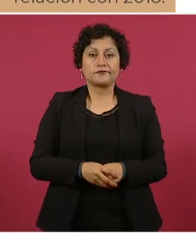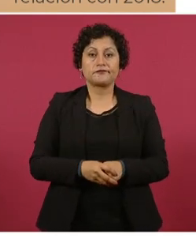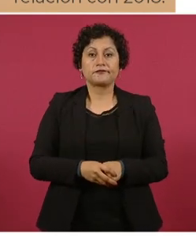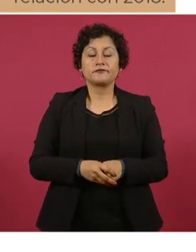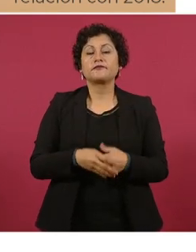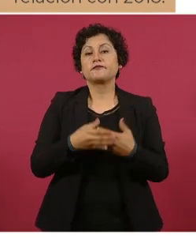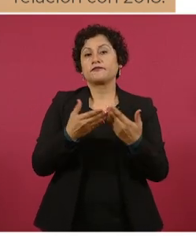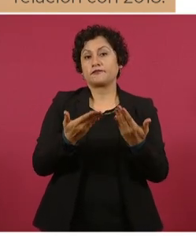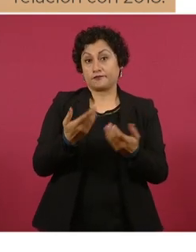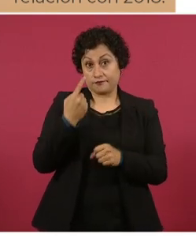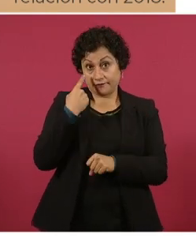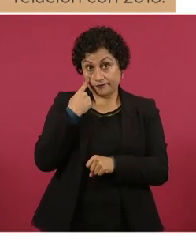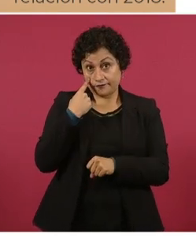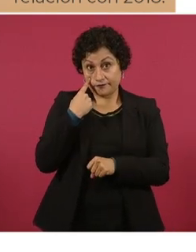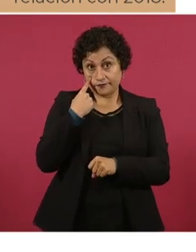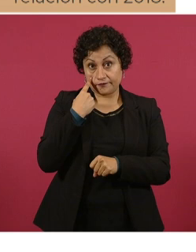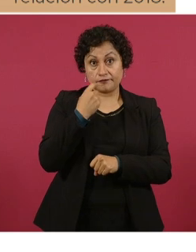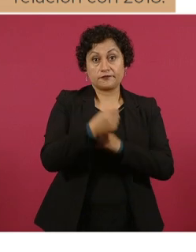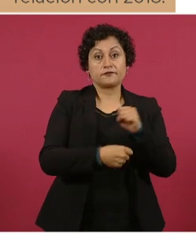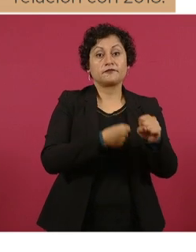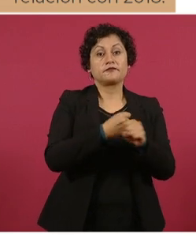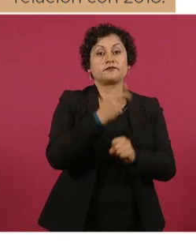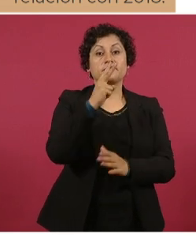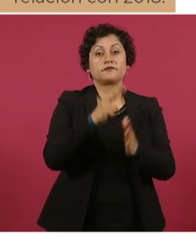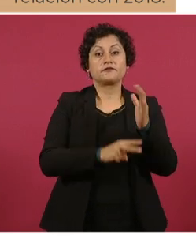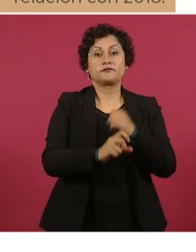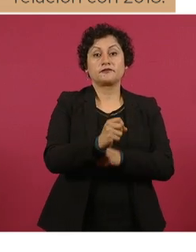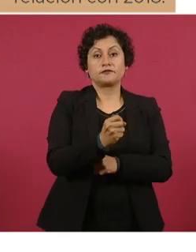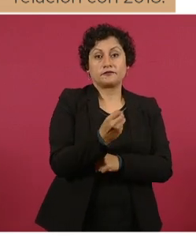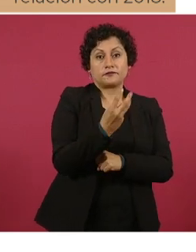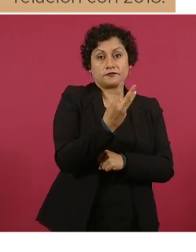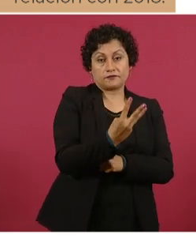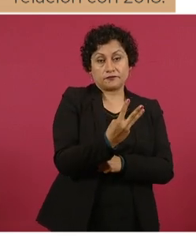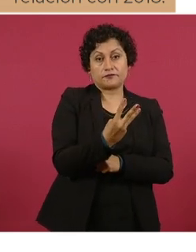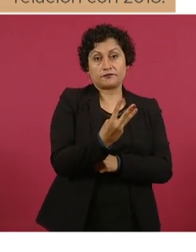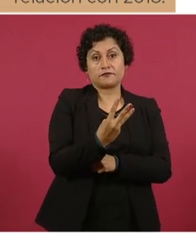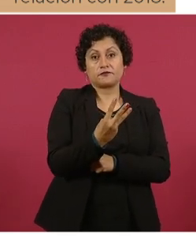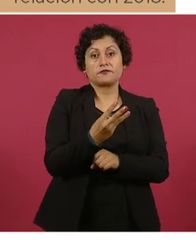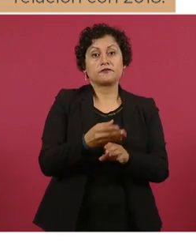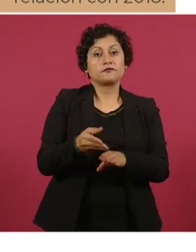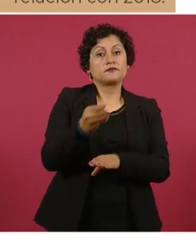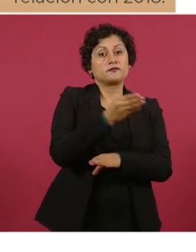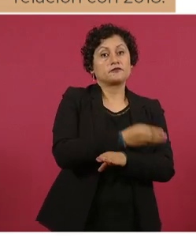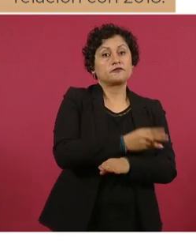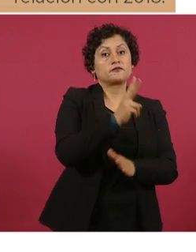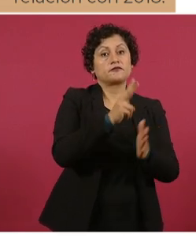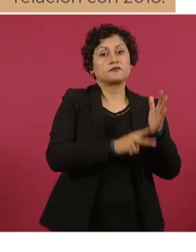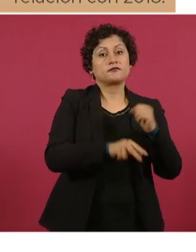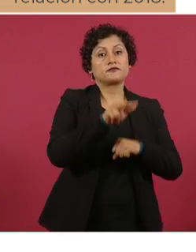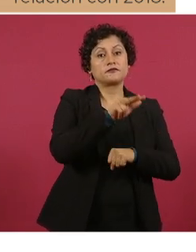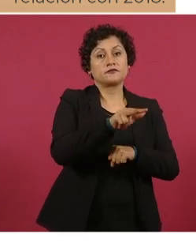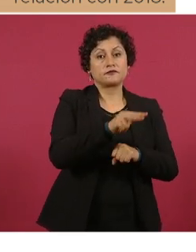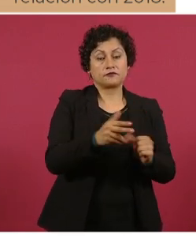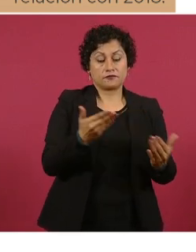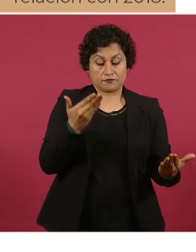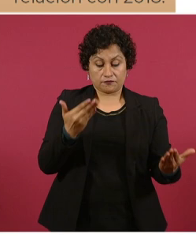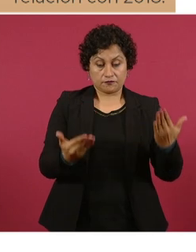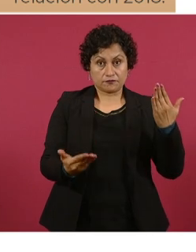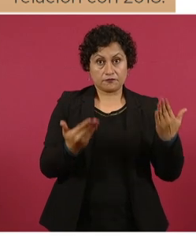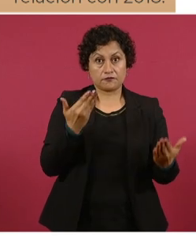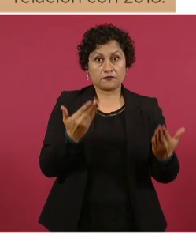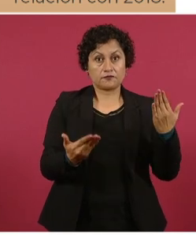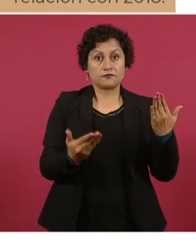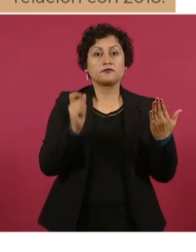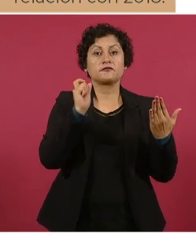dos mil veintitrés al dos mil dieciocho, al inicio de nuestra administración, pues es